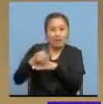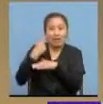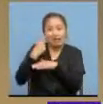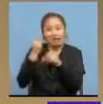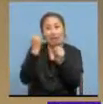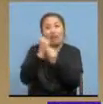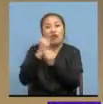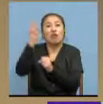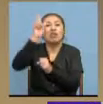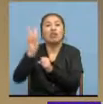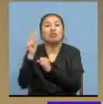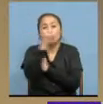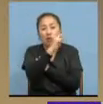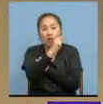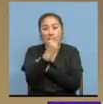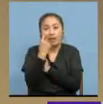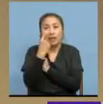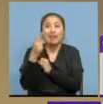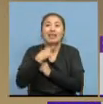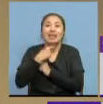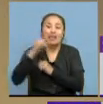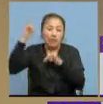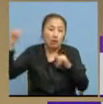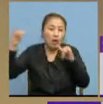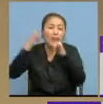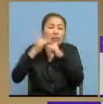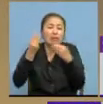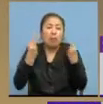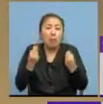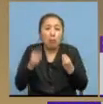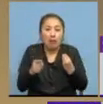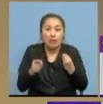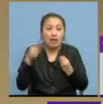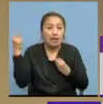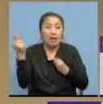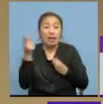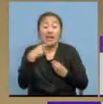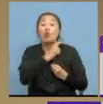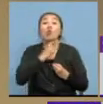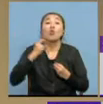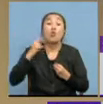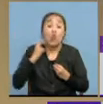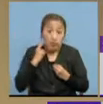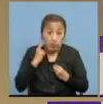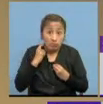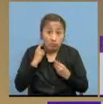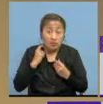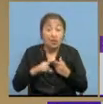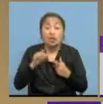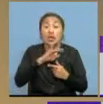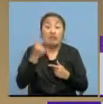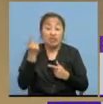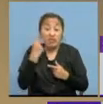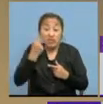está en Maracaibo, Venezuela, y queremos tener la lectura que tiene él como sacerdote jujeño de la situación